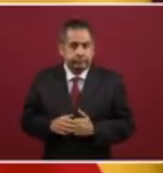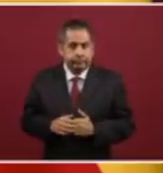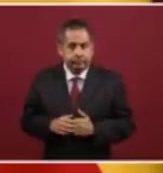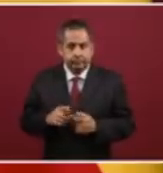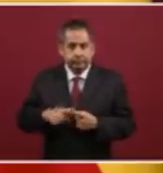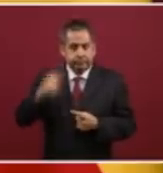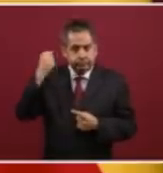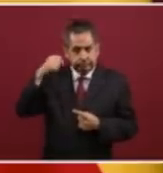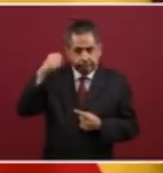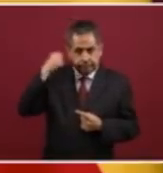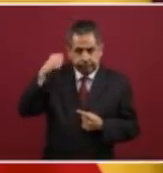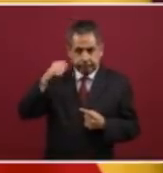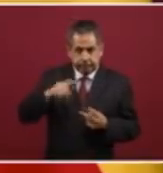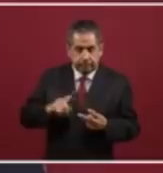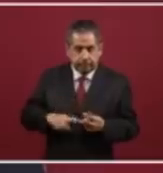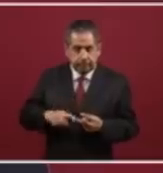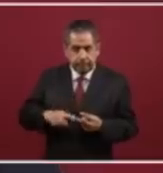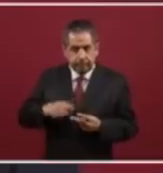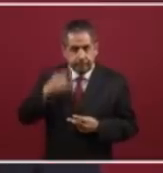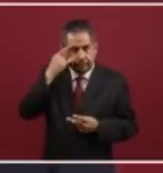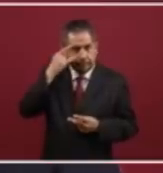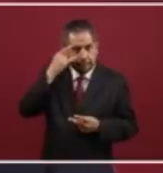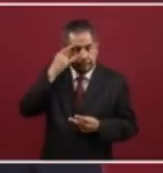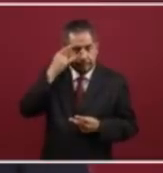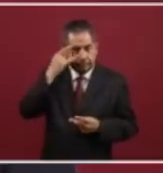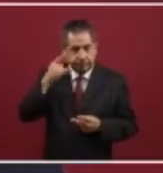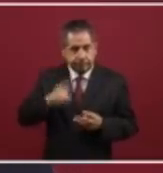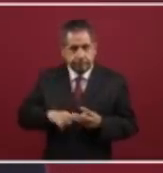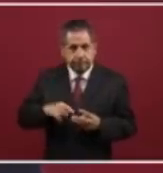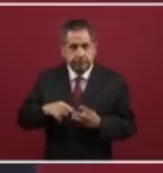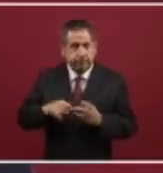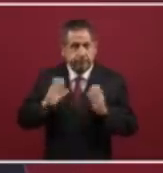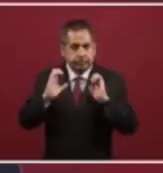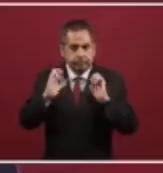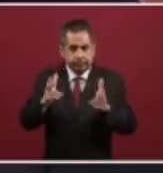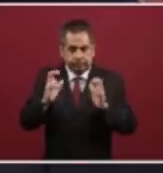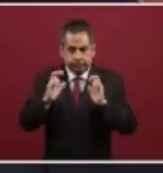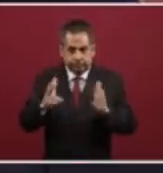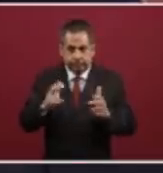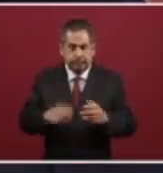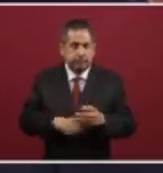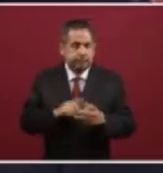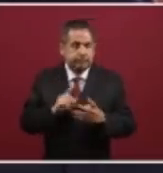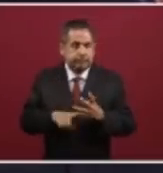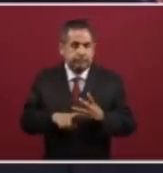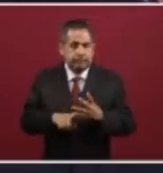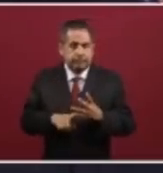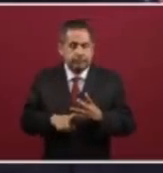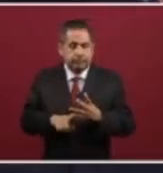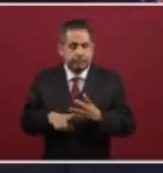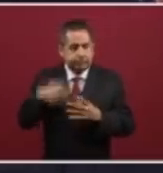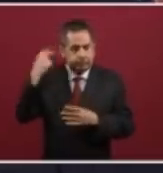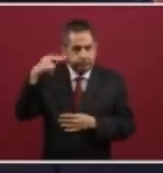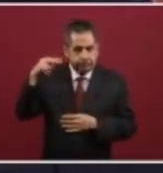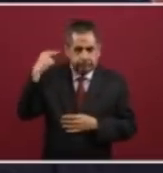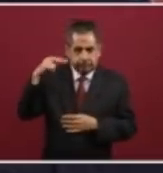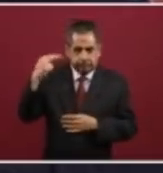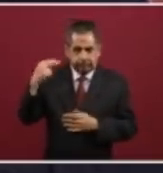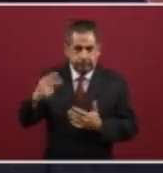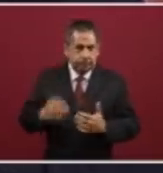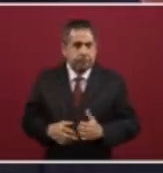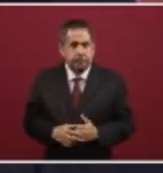tabasco de campeche de chiapas de veracruz